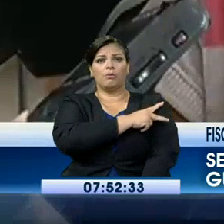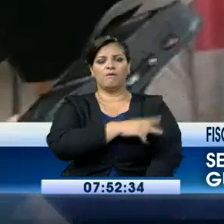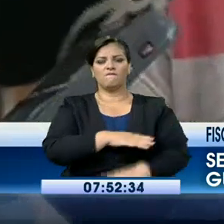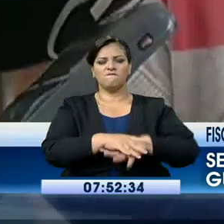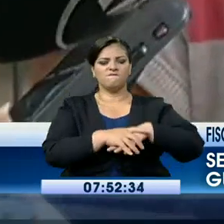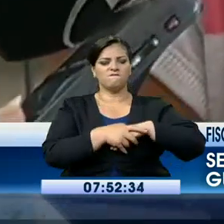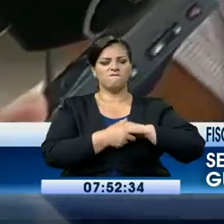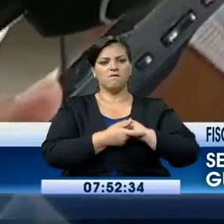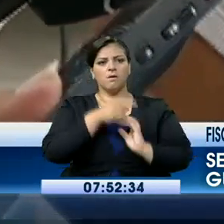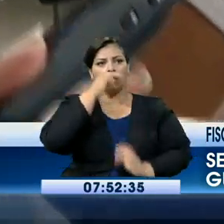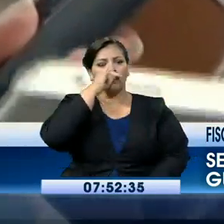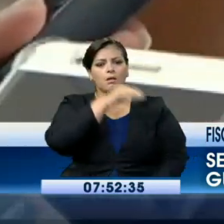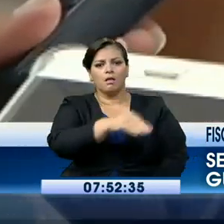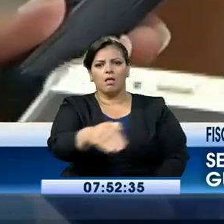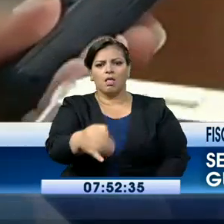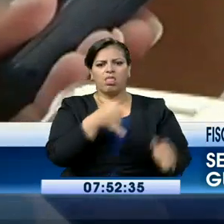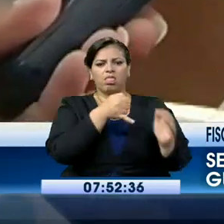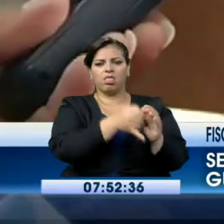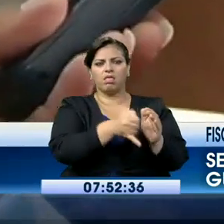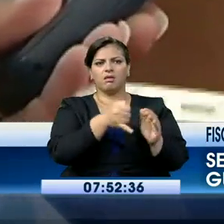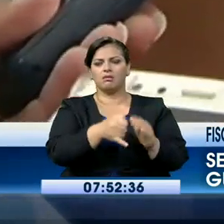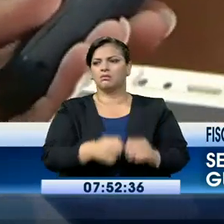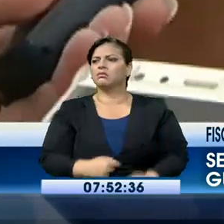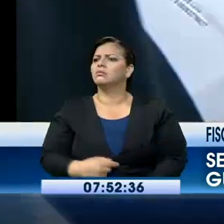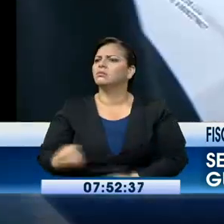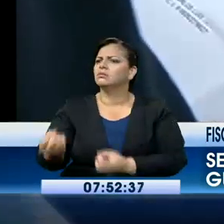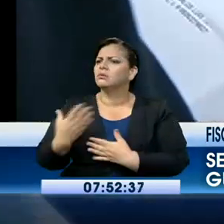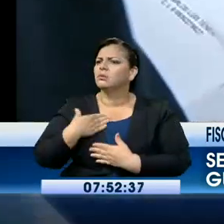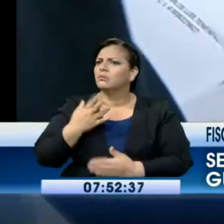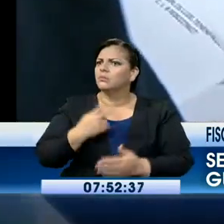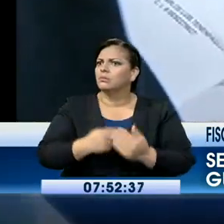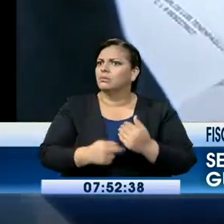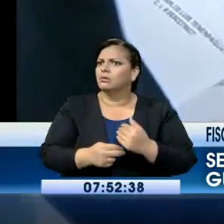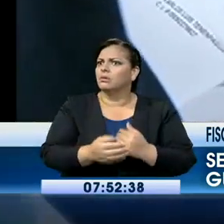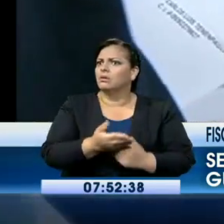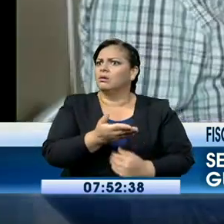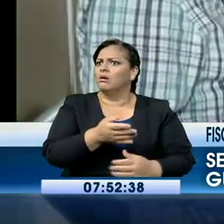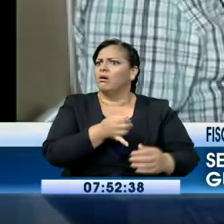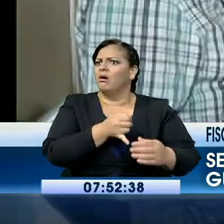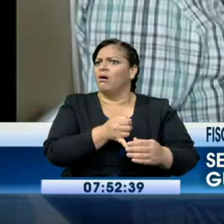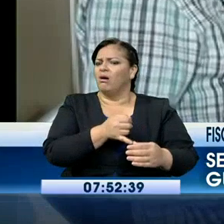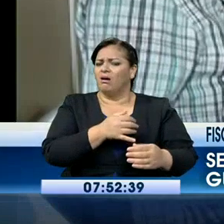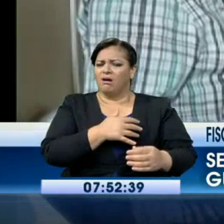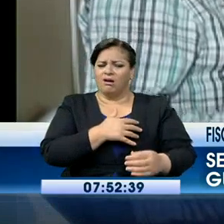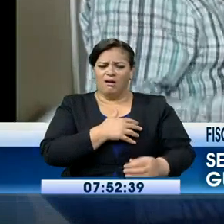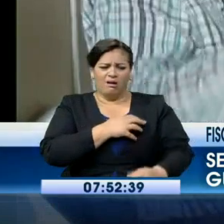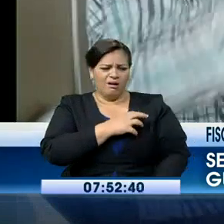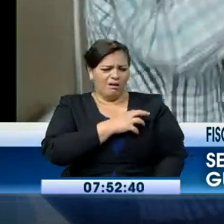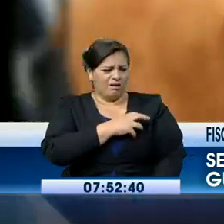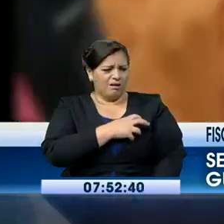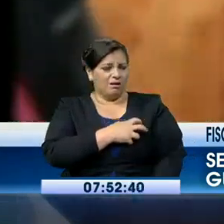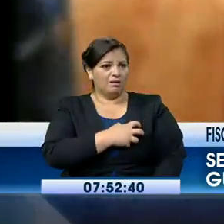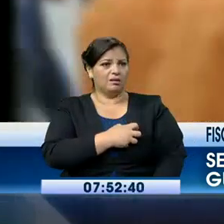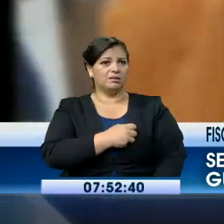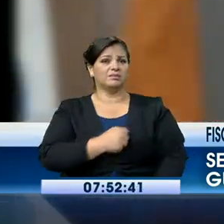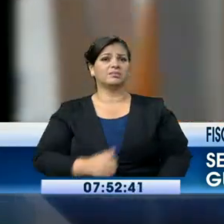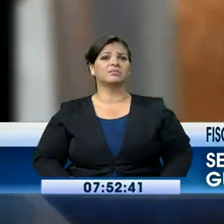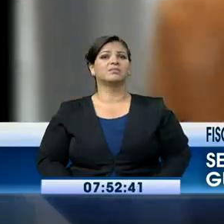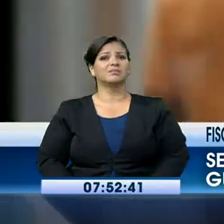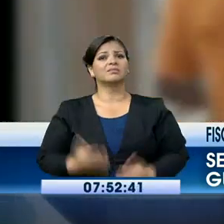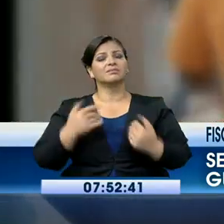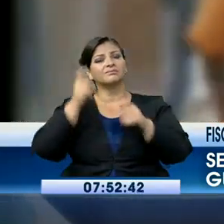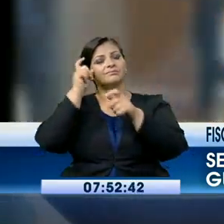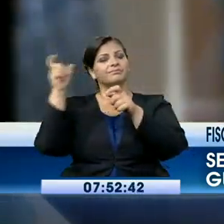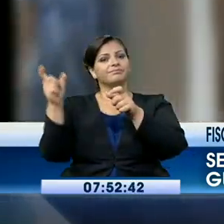lo que dicen es algo terrible, a todos nos duele. Y al momento son 10 las denuncias puestas formalmente ante